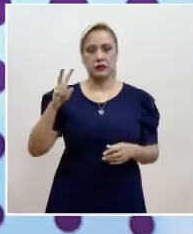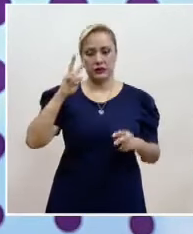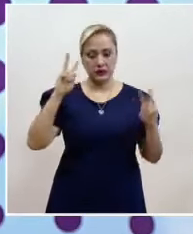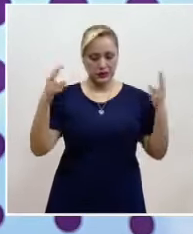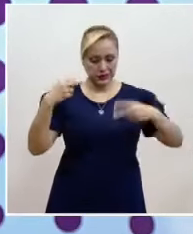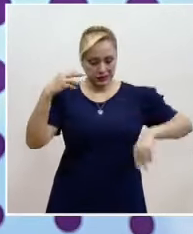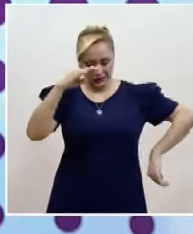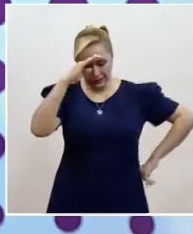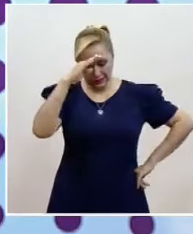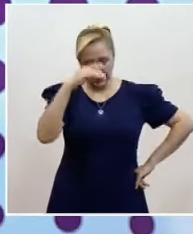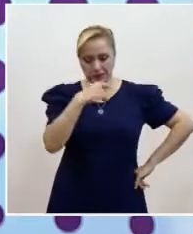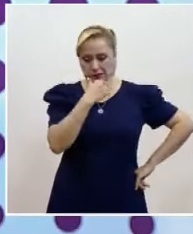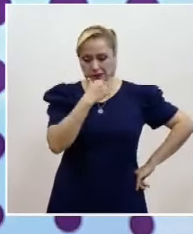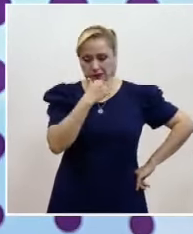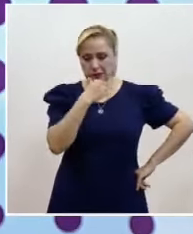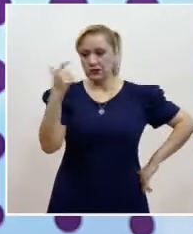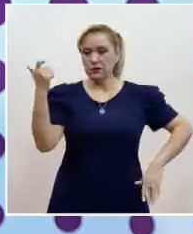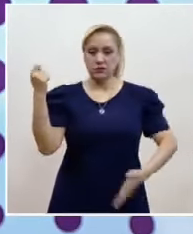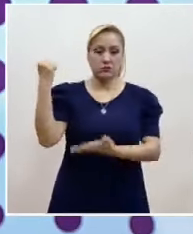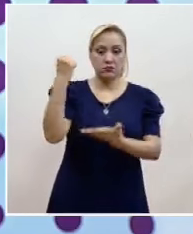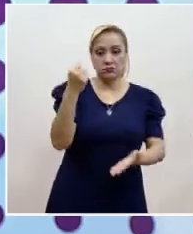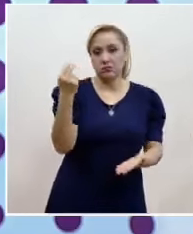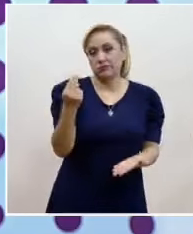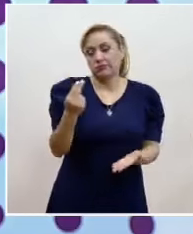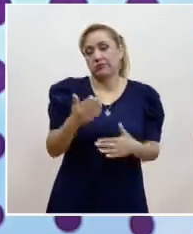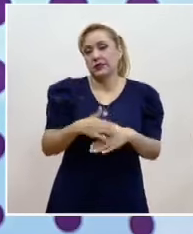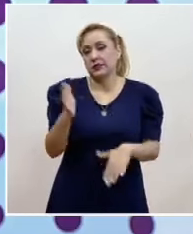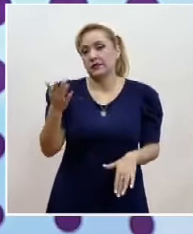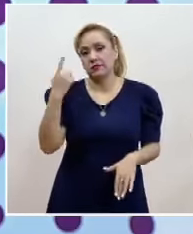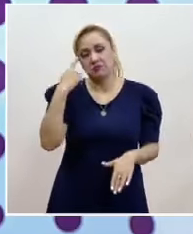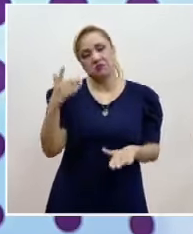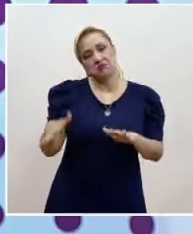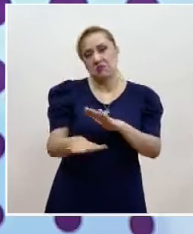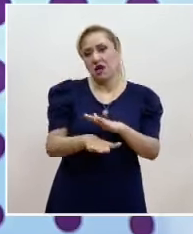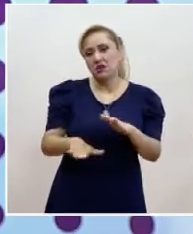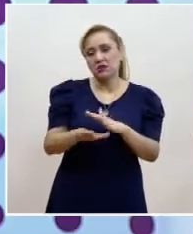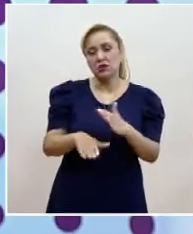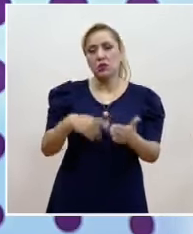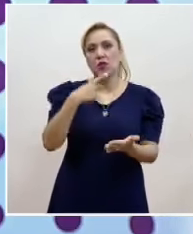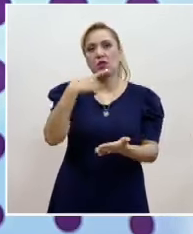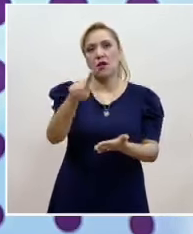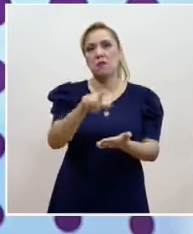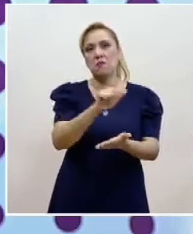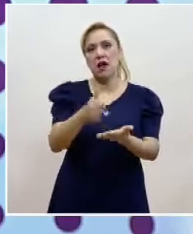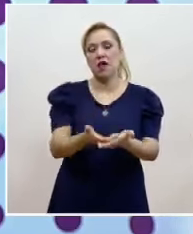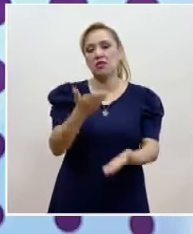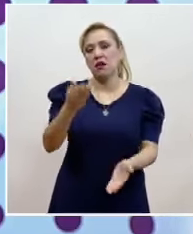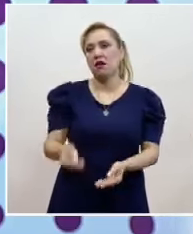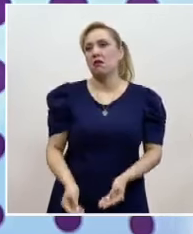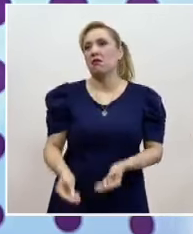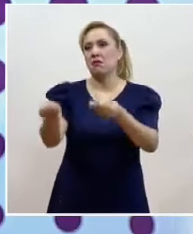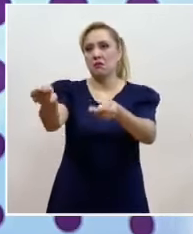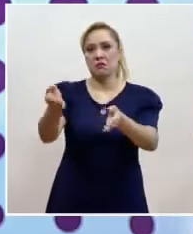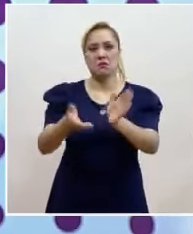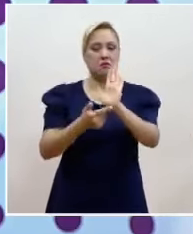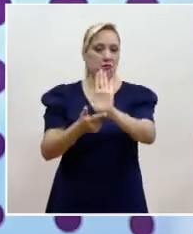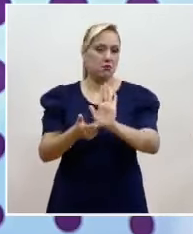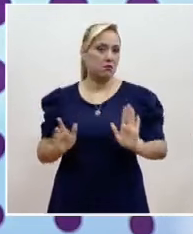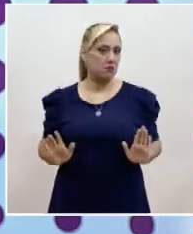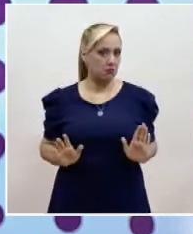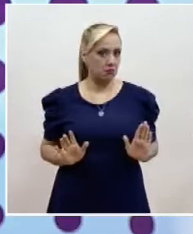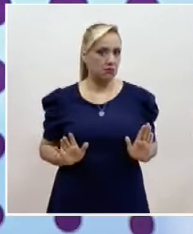de decisión, de hacer cosas, pues hay que empezar con algo que sea lo más básico, que es presentar la demanda. Creo que ahí hay esfuerzos importantes y creo